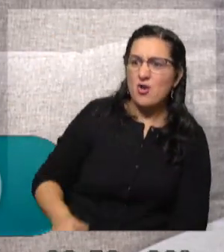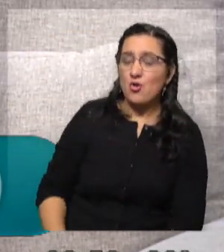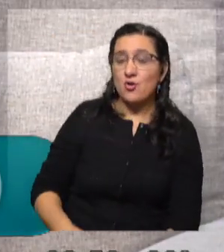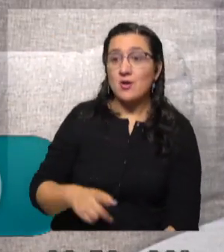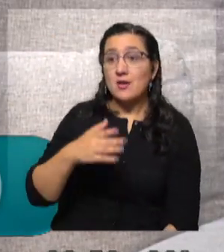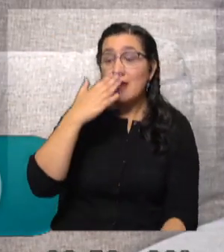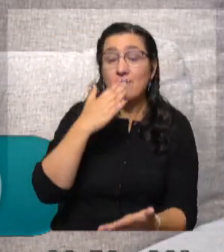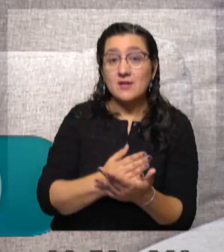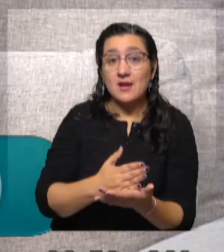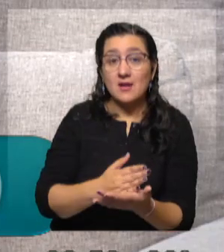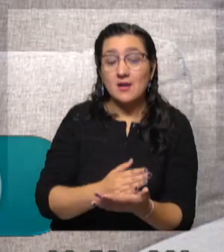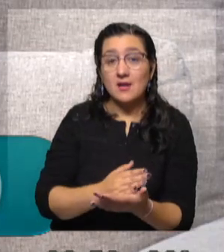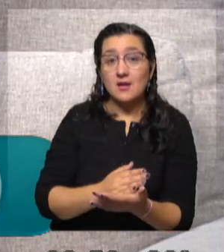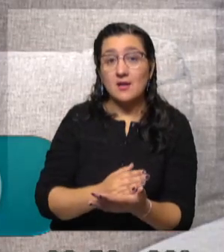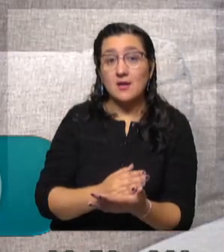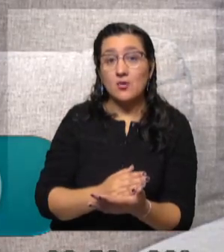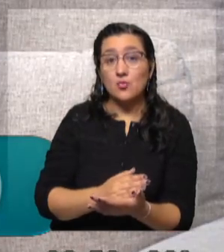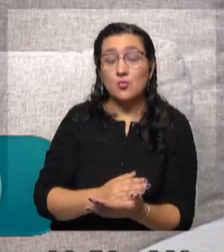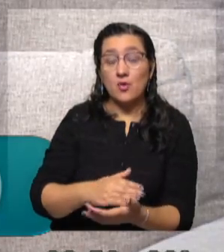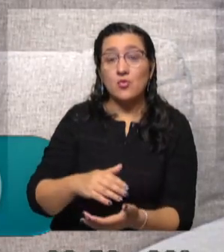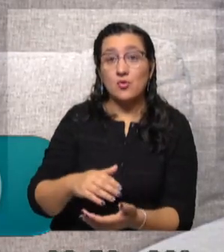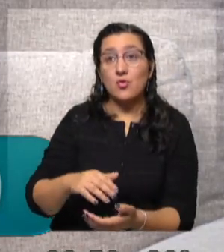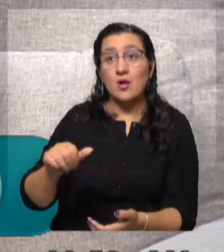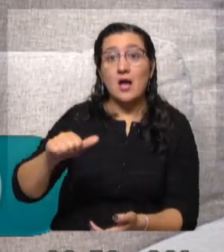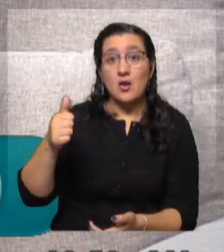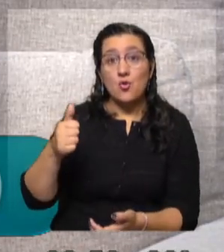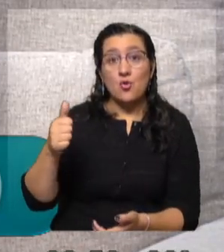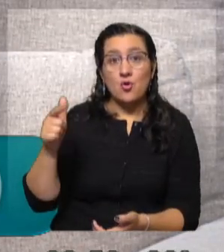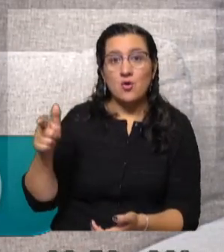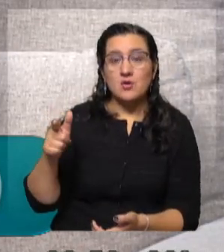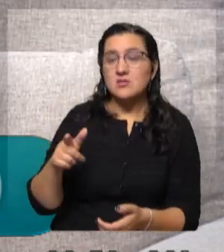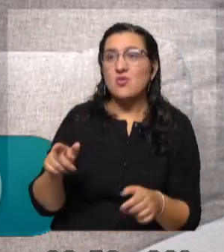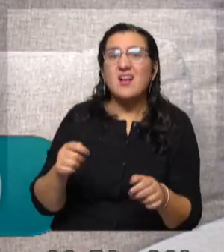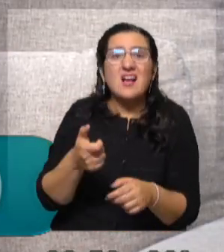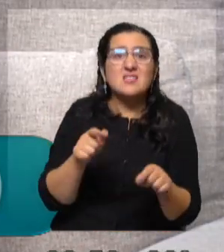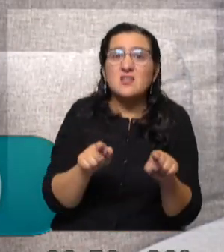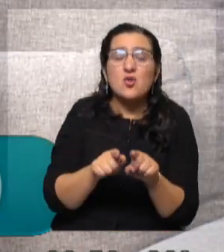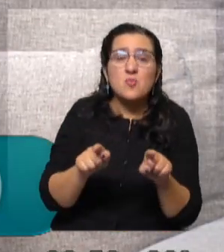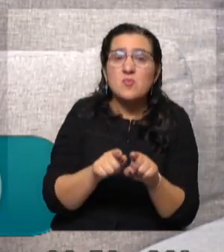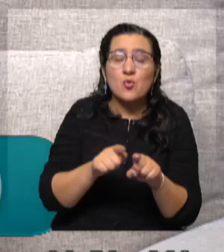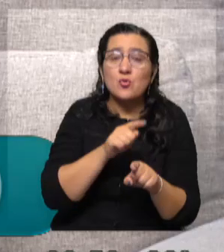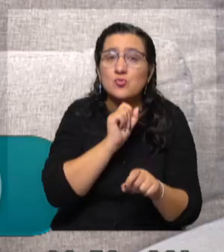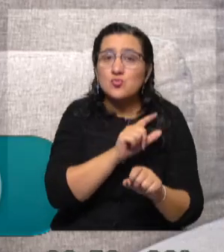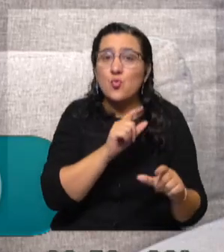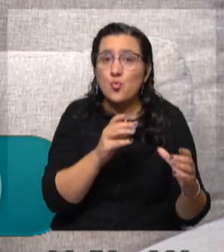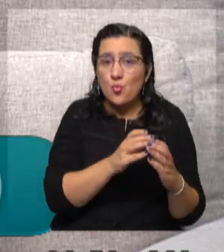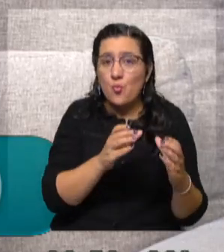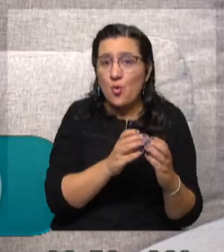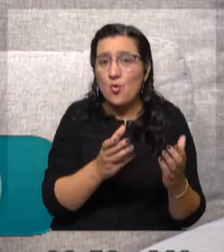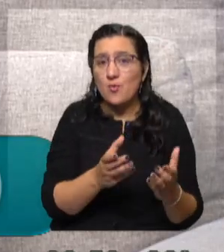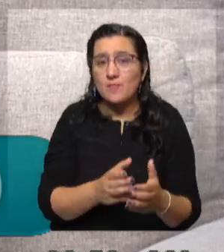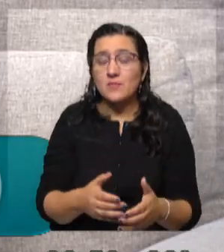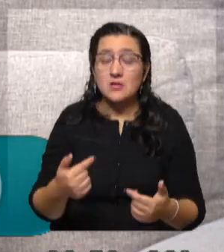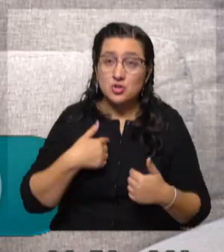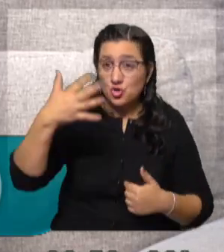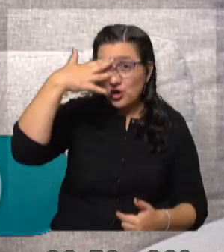hizo se acuerdan no lo que fue el Capitolio hizo casi lo mismo con su gente en el planalto Entonces yo